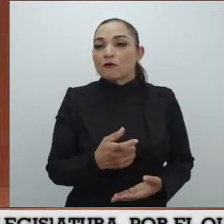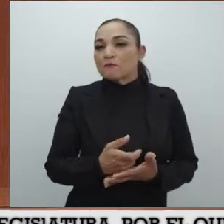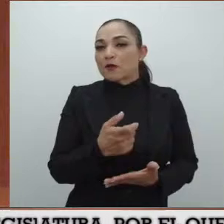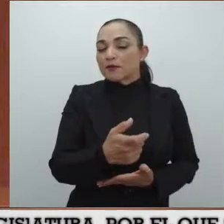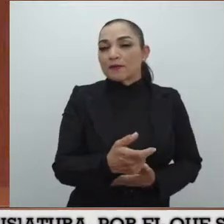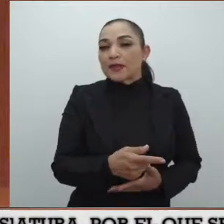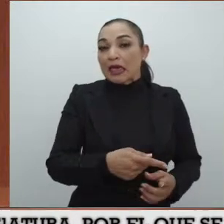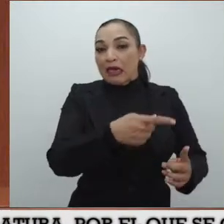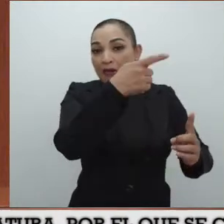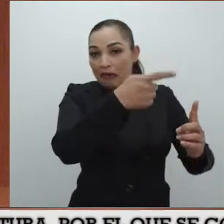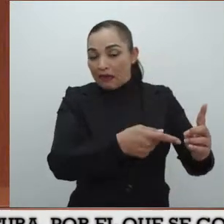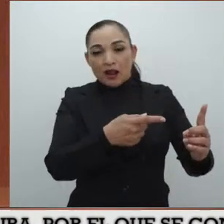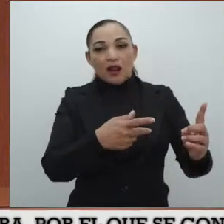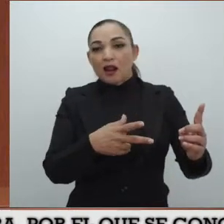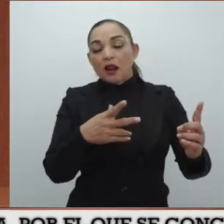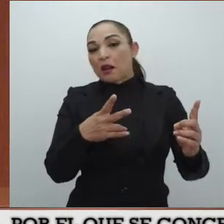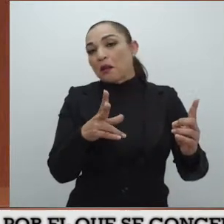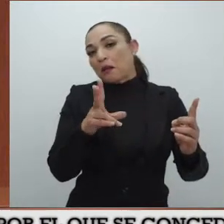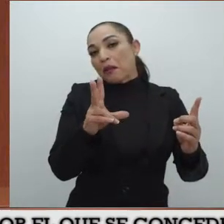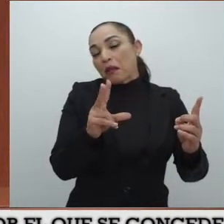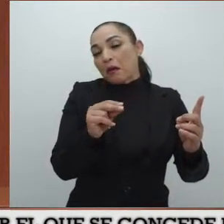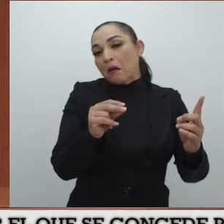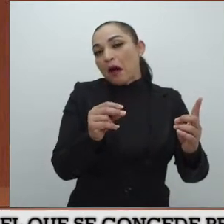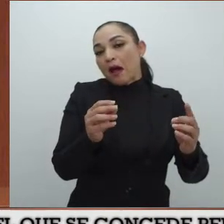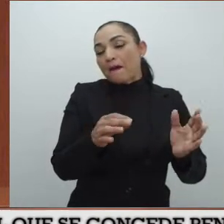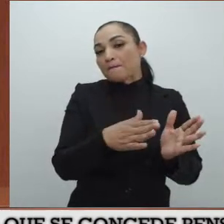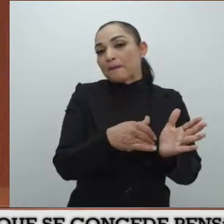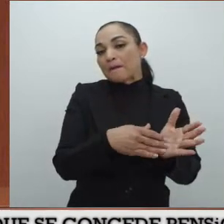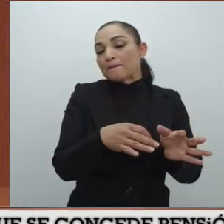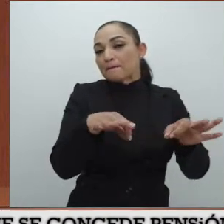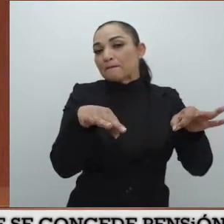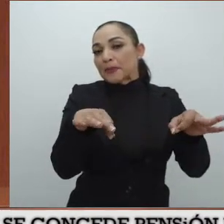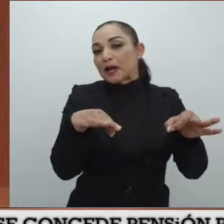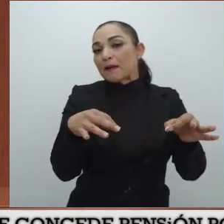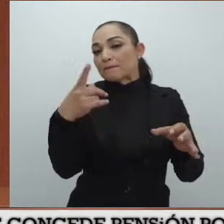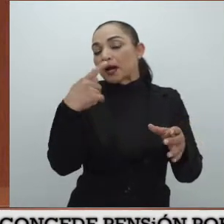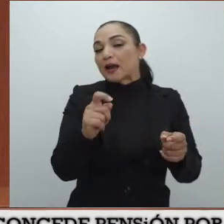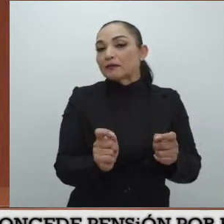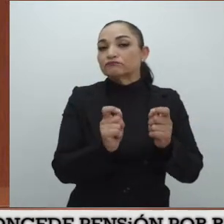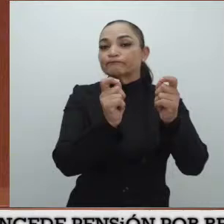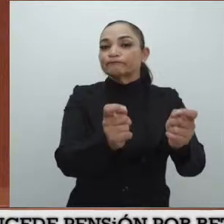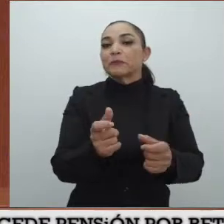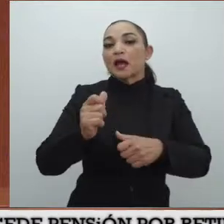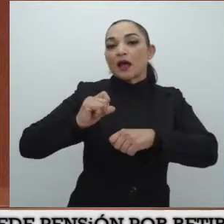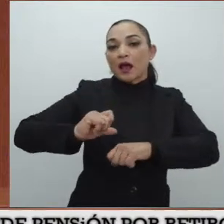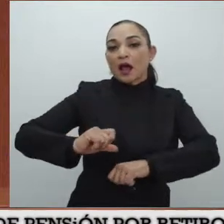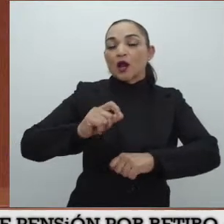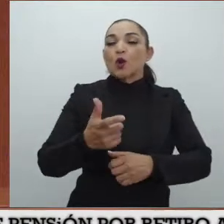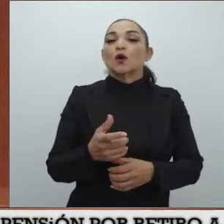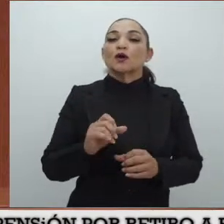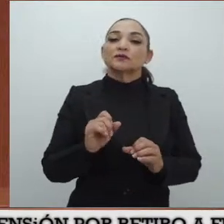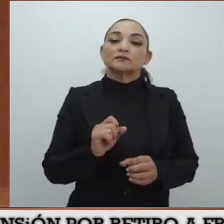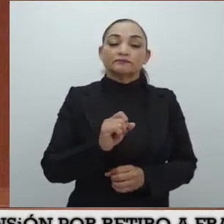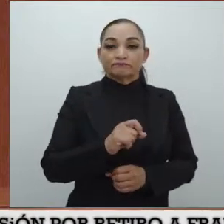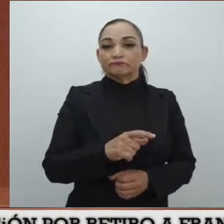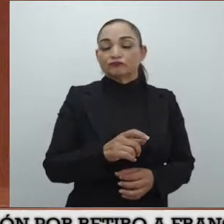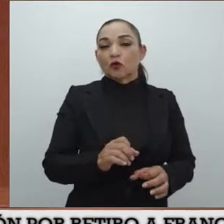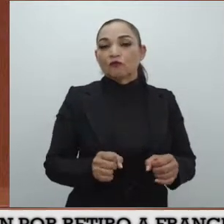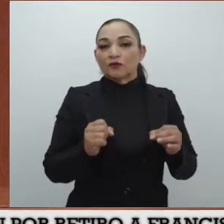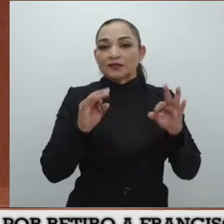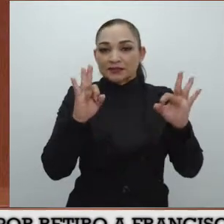con el nombramiento de agente especial, adscrito a la Comisaría General de Policía de Investigación de la Fiscalía General del